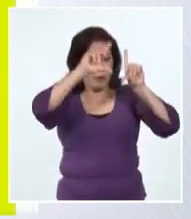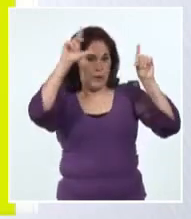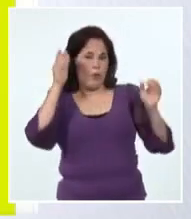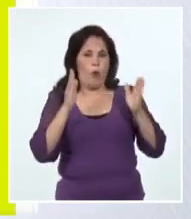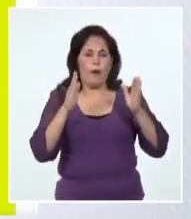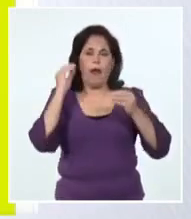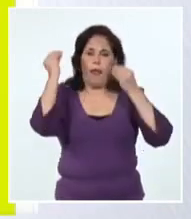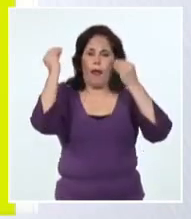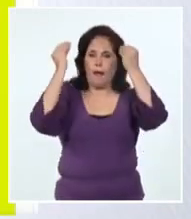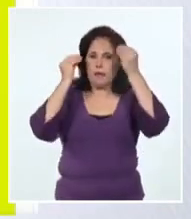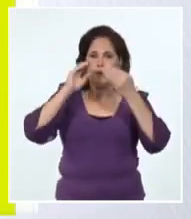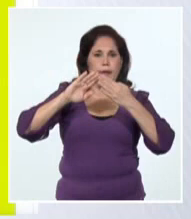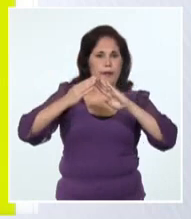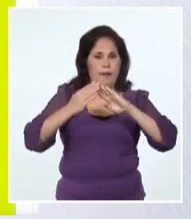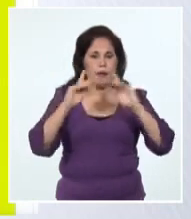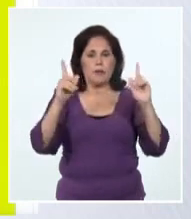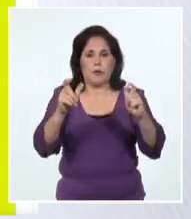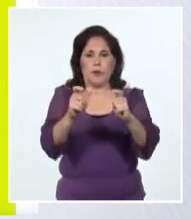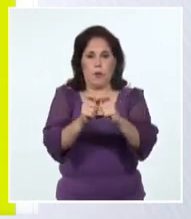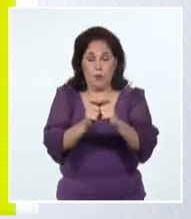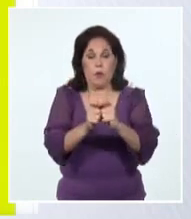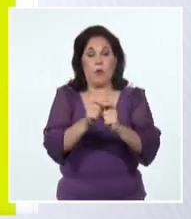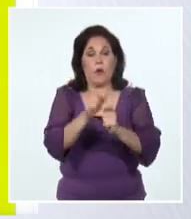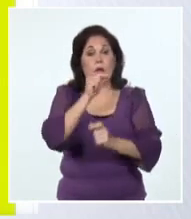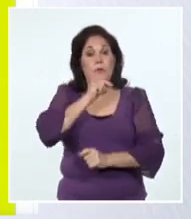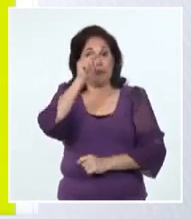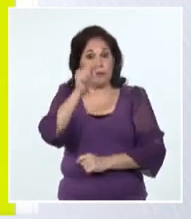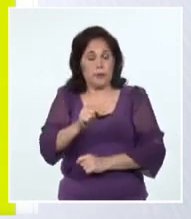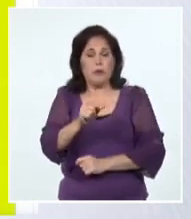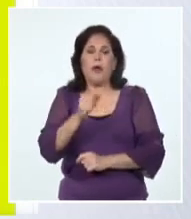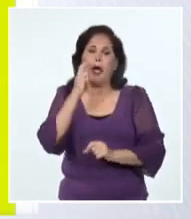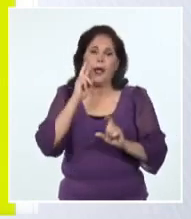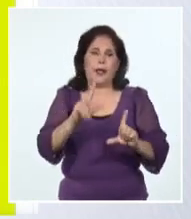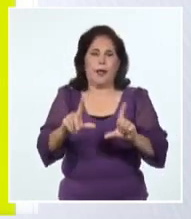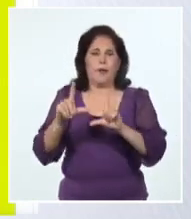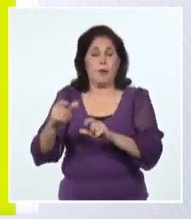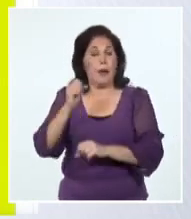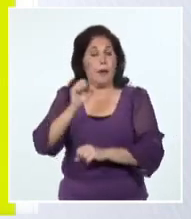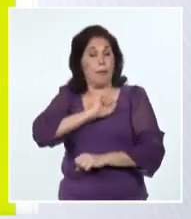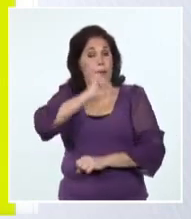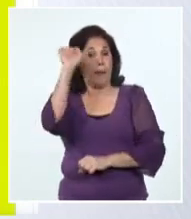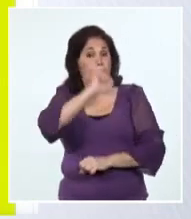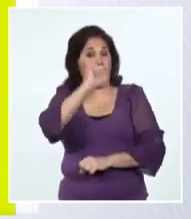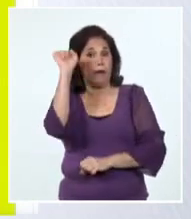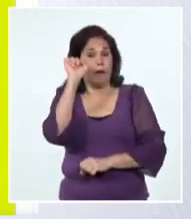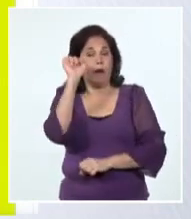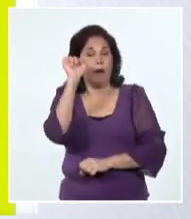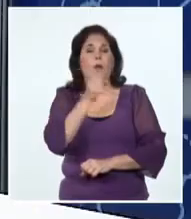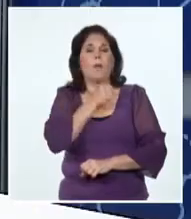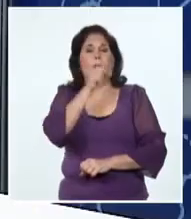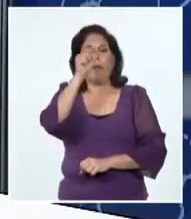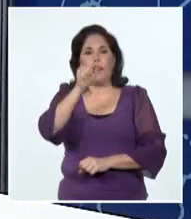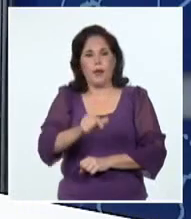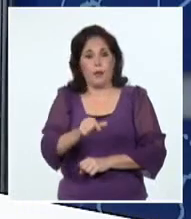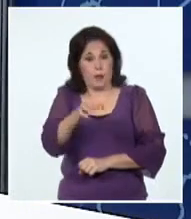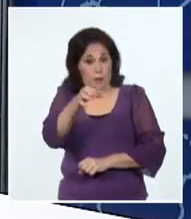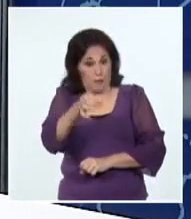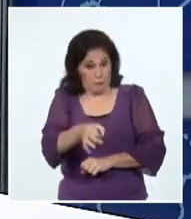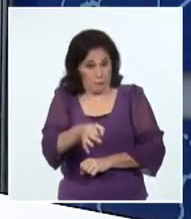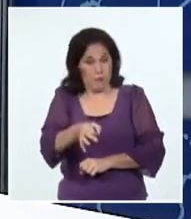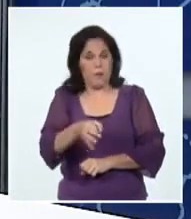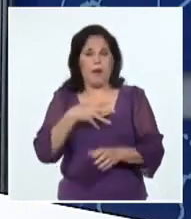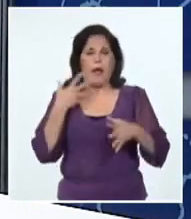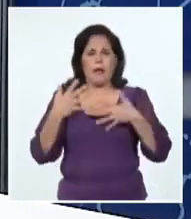reflexión, debates, encuentros con sus audiencias y reconocimientos a los más destacados del gremio. Precisamente como parte